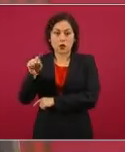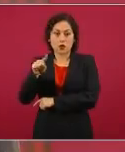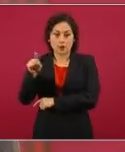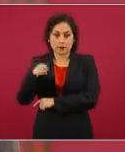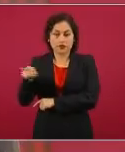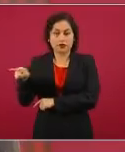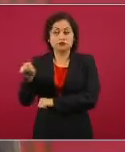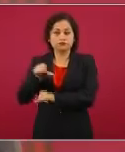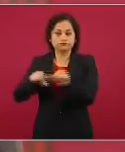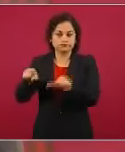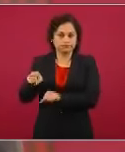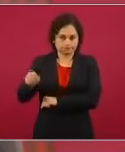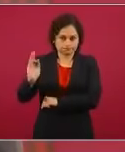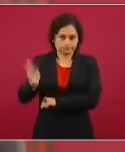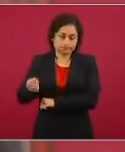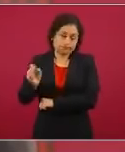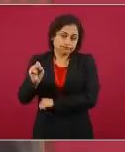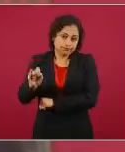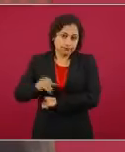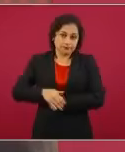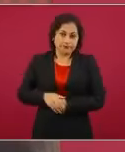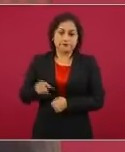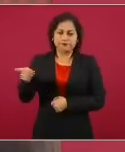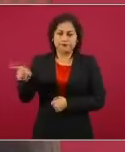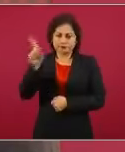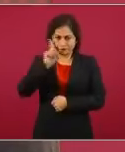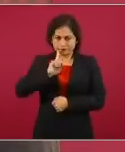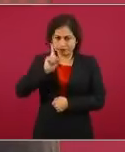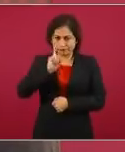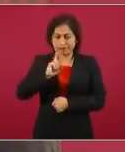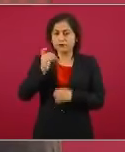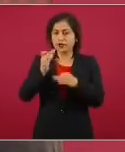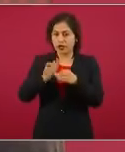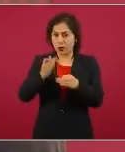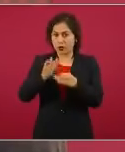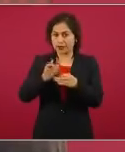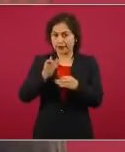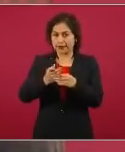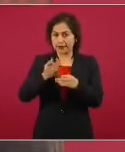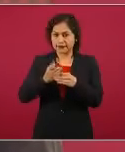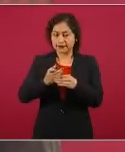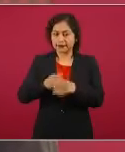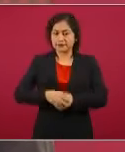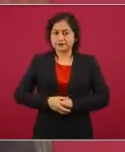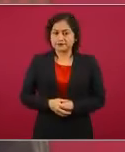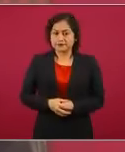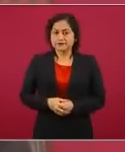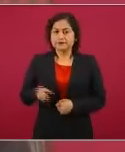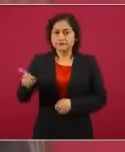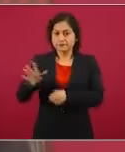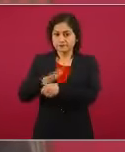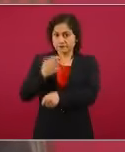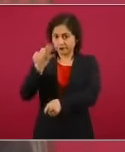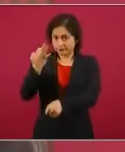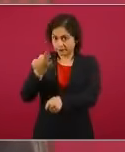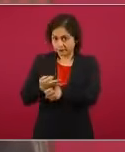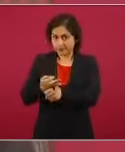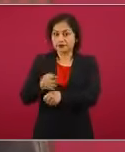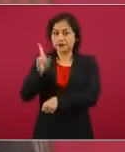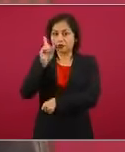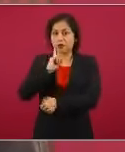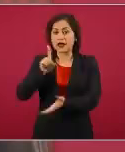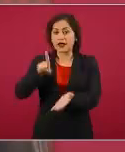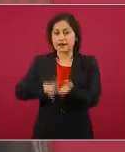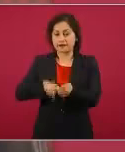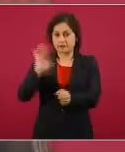Gómez es actualmente la tesorera de